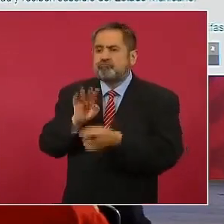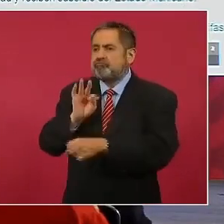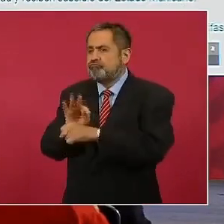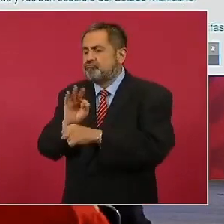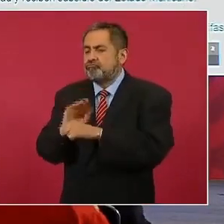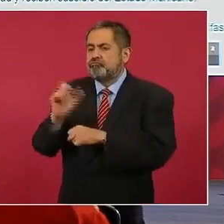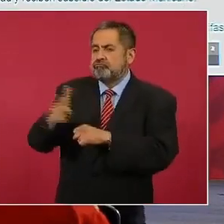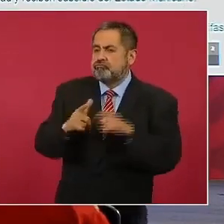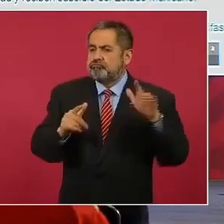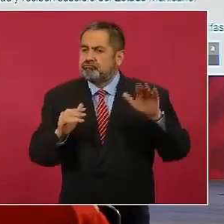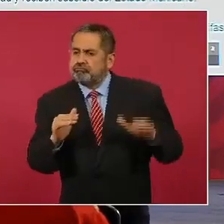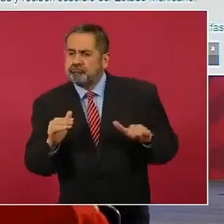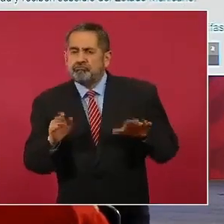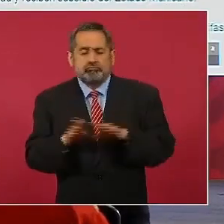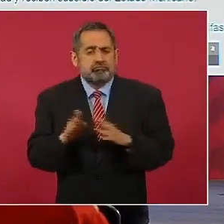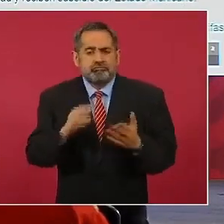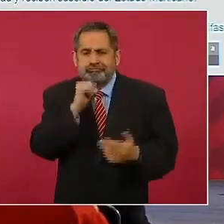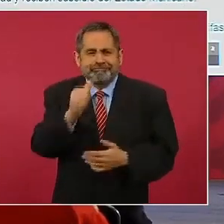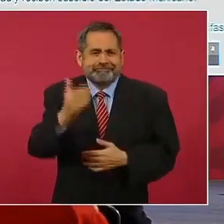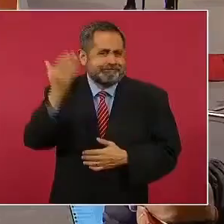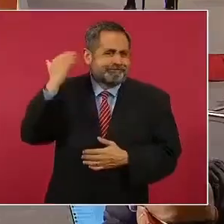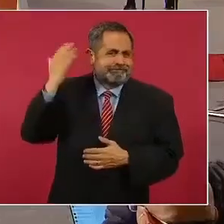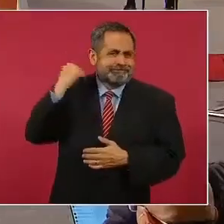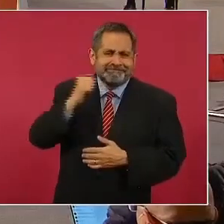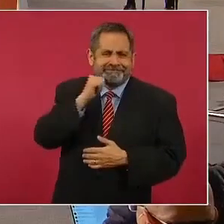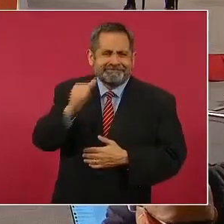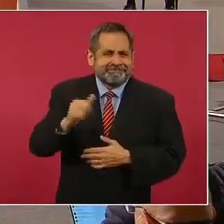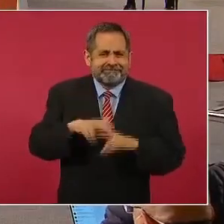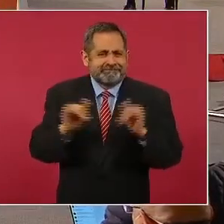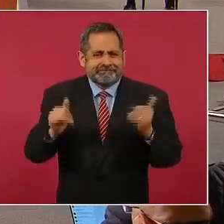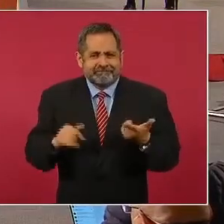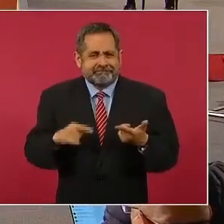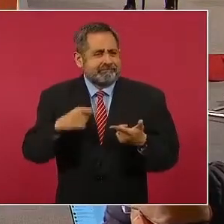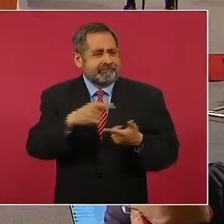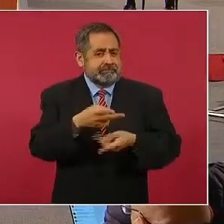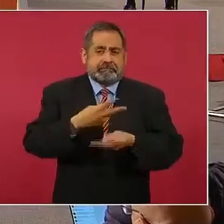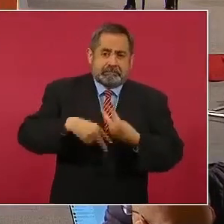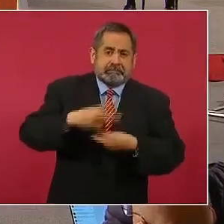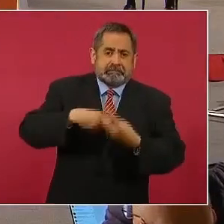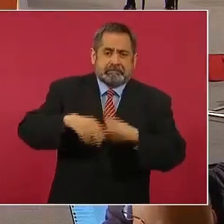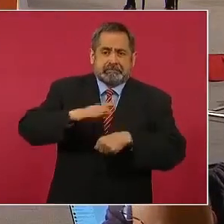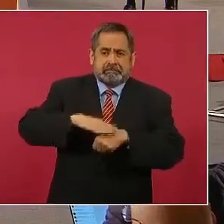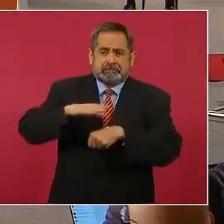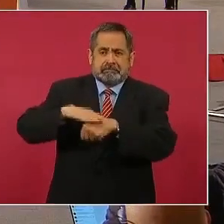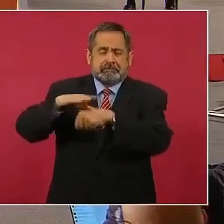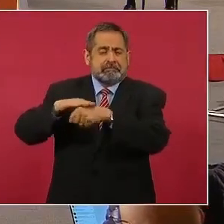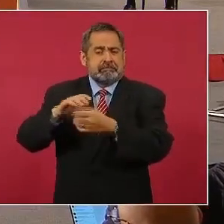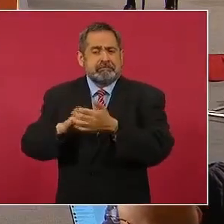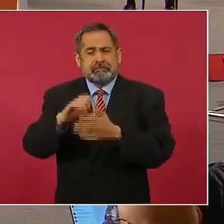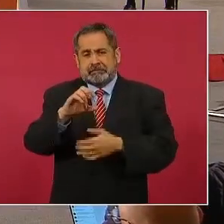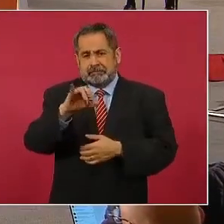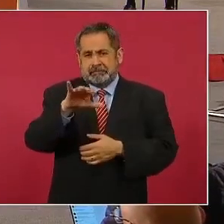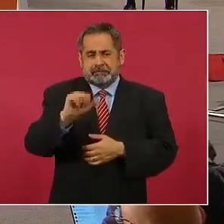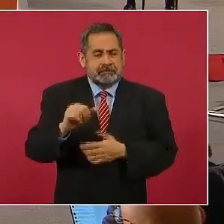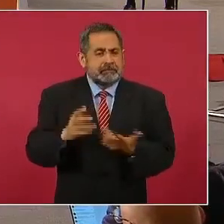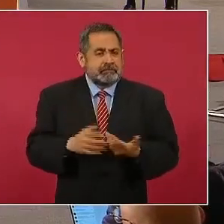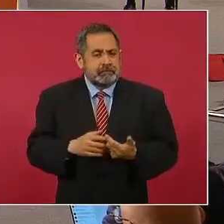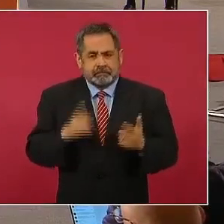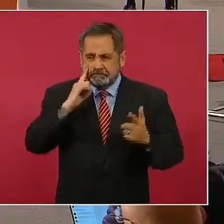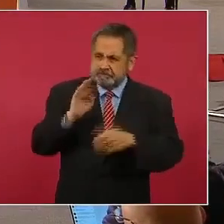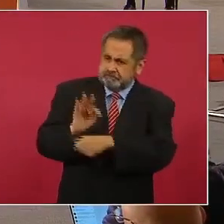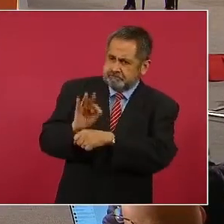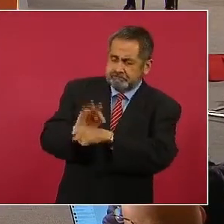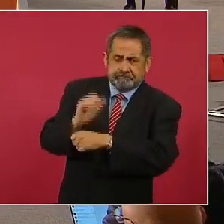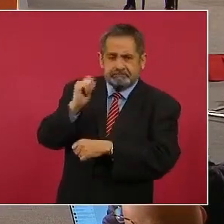que permitiera que todo eso que venía pasando, producto de esa crisis que se carga a los trabajadores, compensara a buena parte